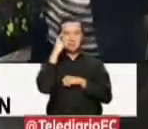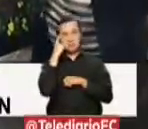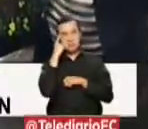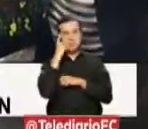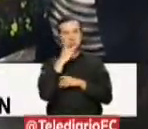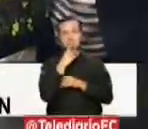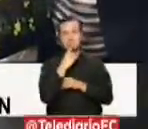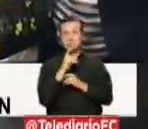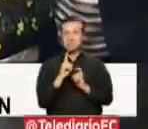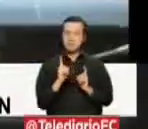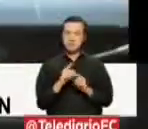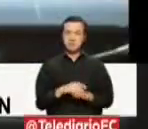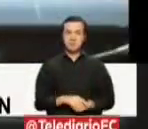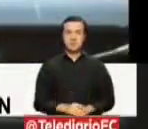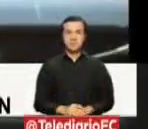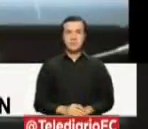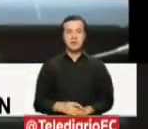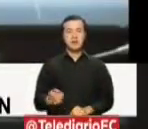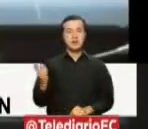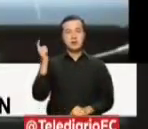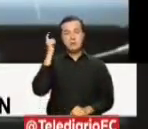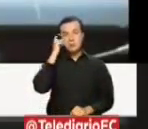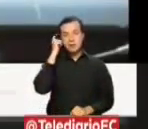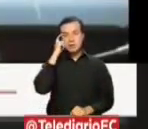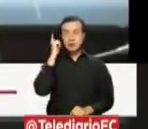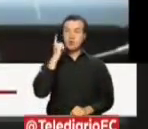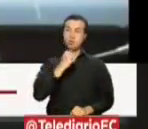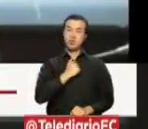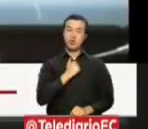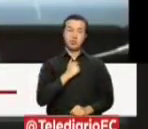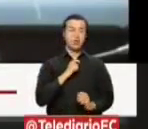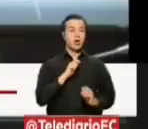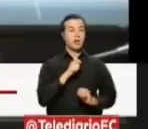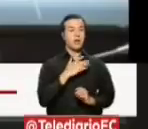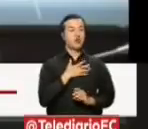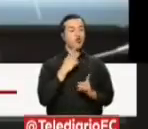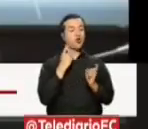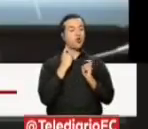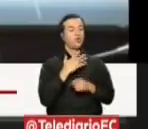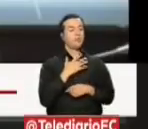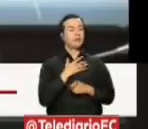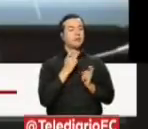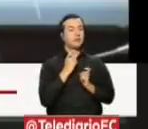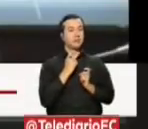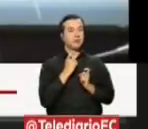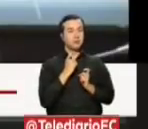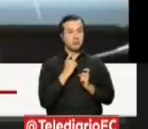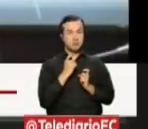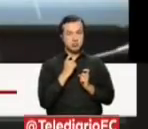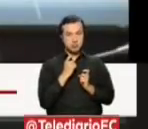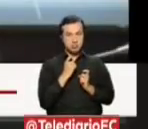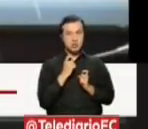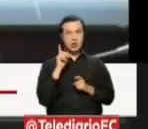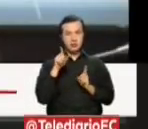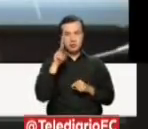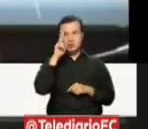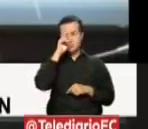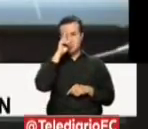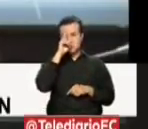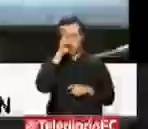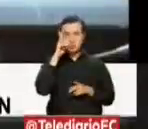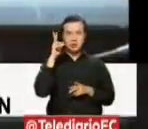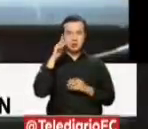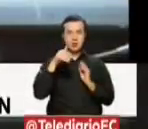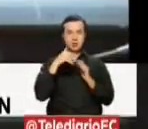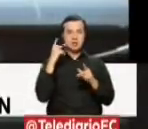al asambleísta Pavel Muñoz. Creer solamente en la autorregulación como un principio que a ratos sí lo utilizamos de manera populista, nos